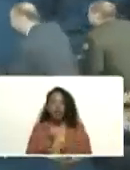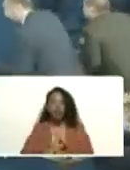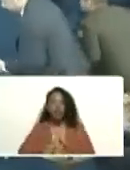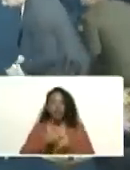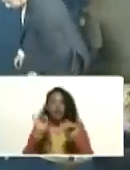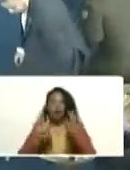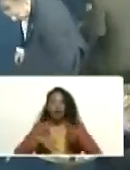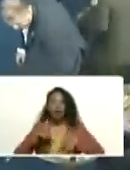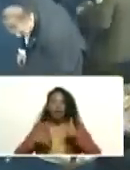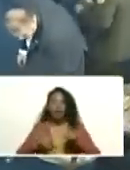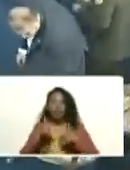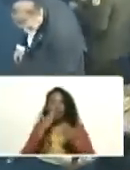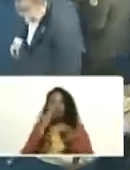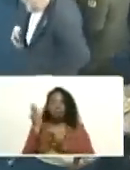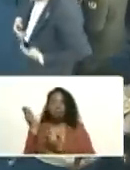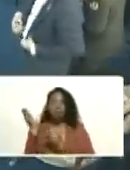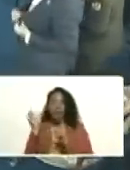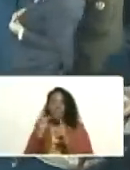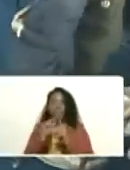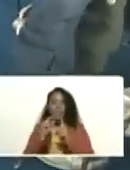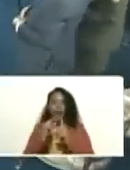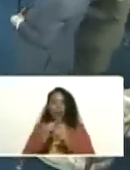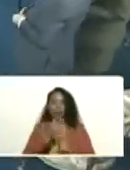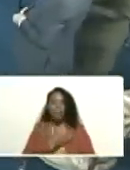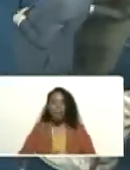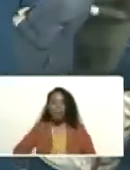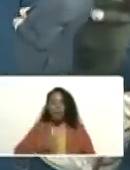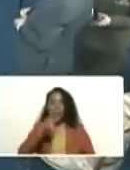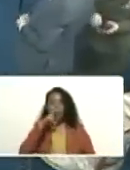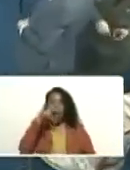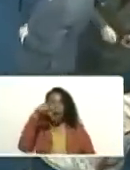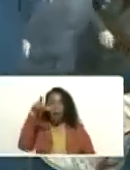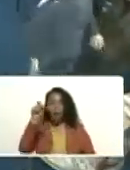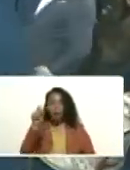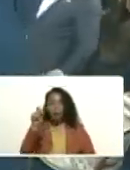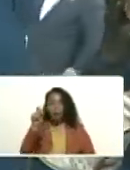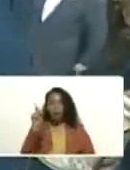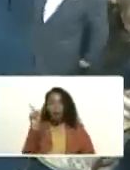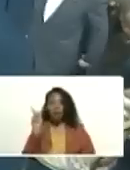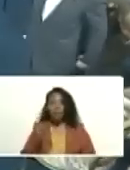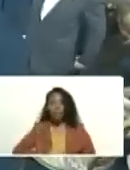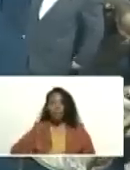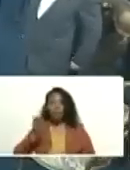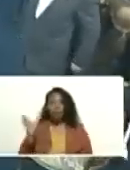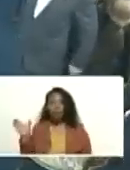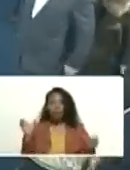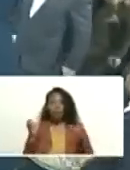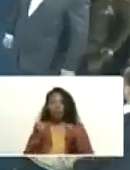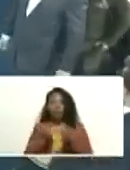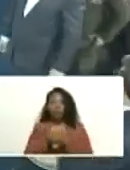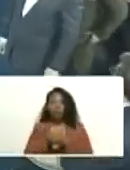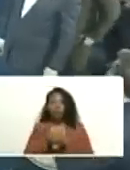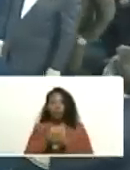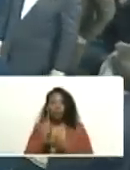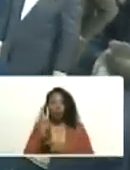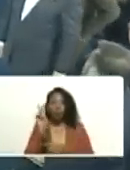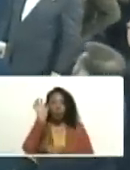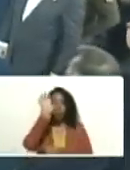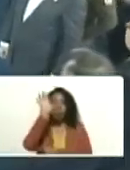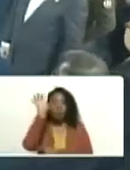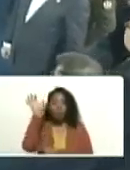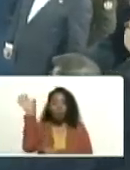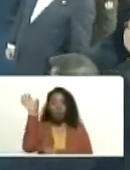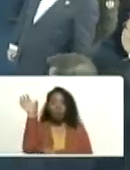Han sido las palabras del presidente constitucional Nicolás Maduro al término de esta importante reunión de la Comisión Mixta de Alto